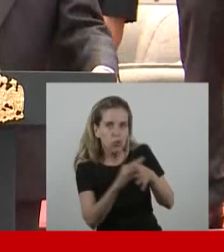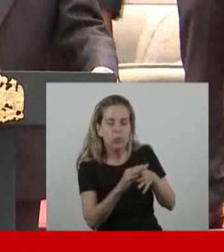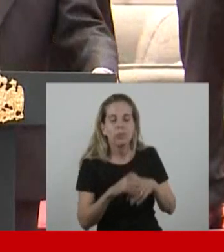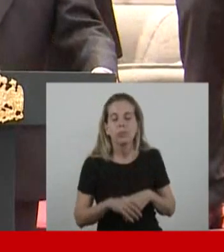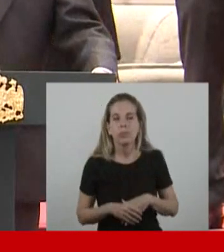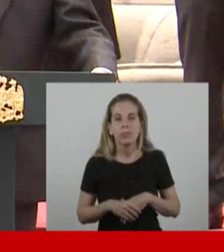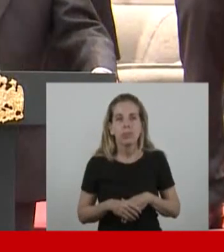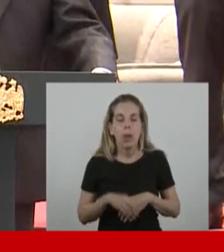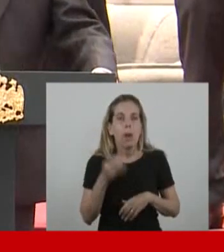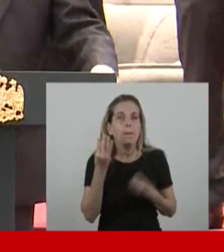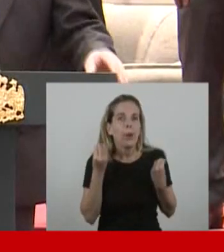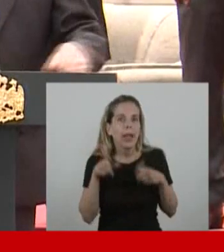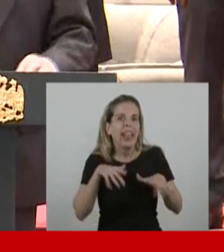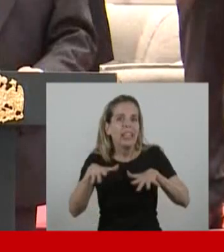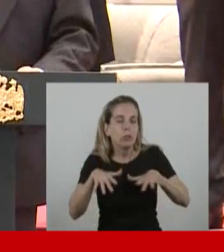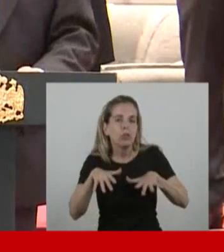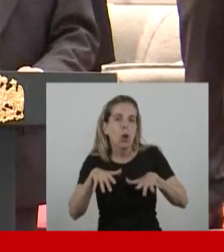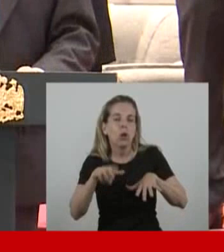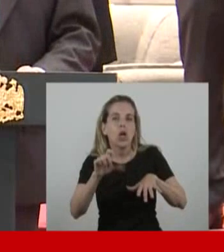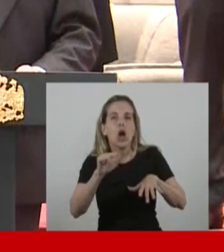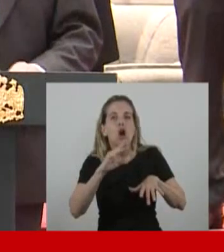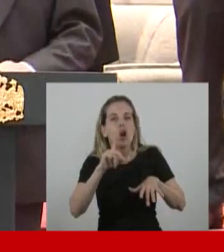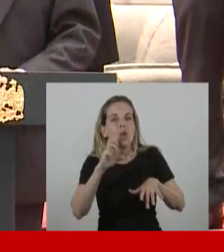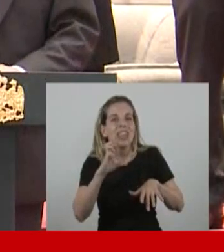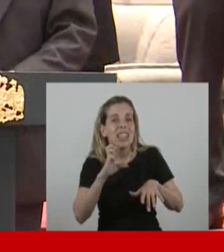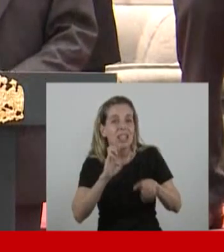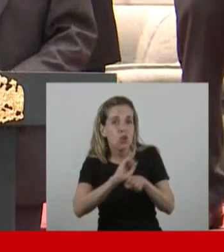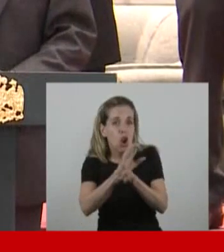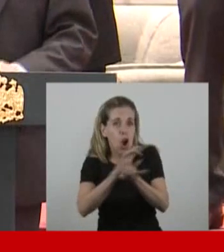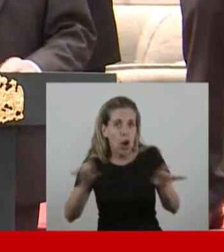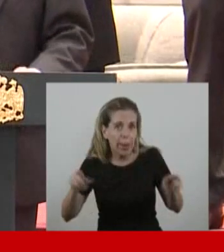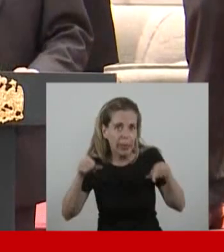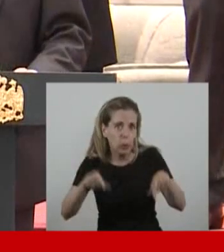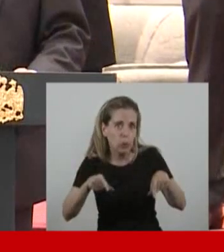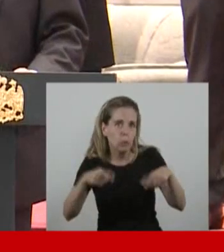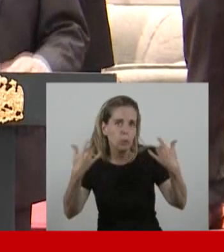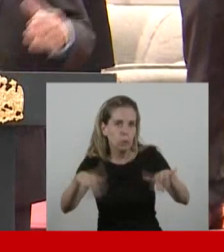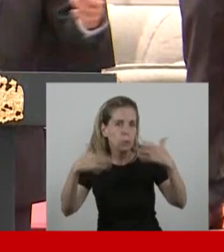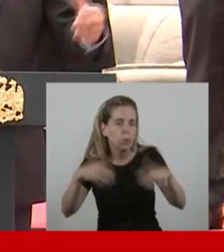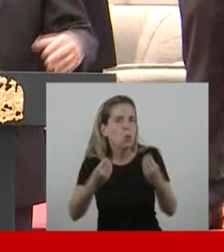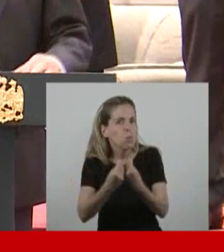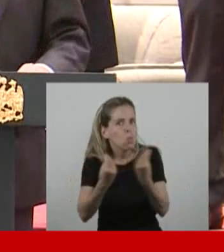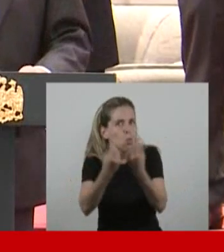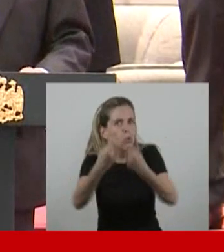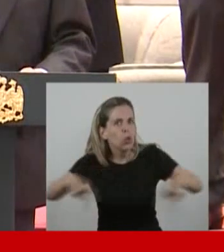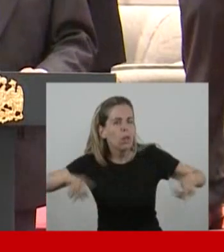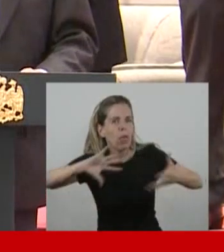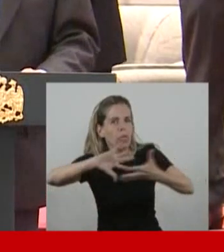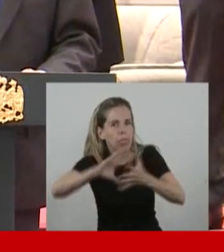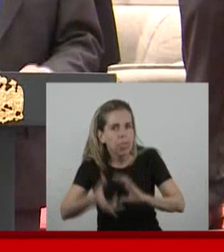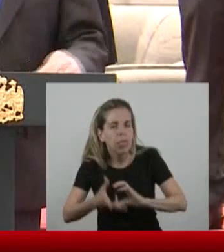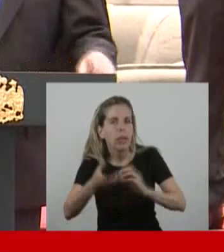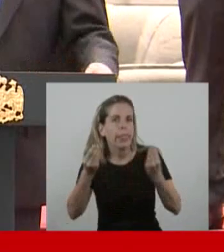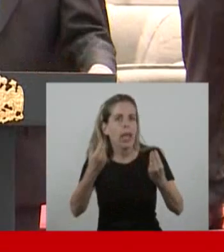Porque la pandemia del COVID-19 nos ha dejado importantes lecciones y aprendizajes a ambos lados de la